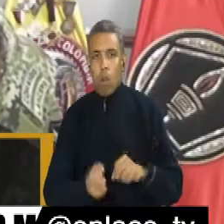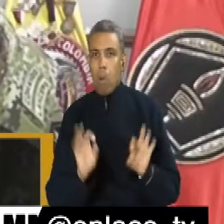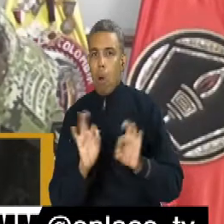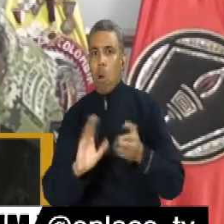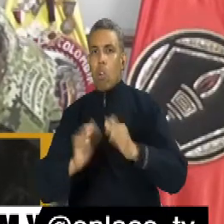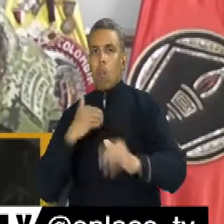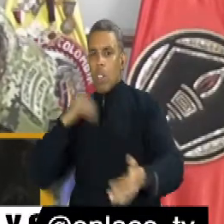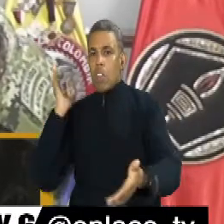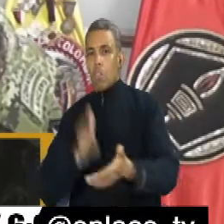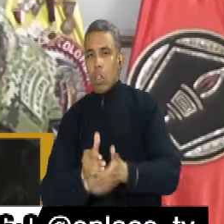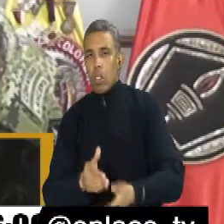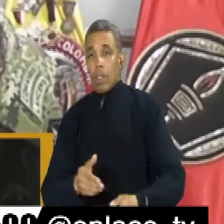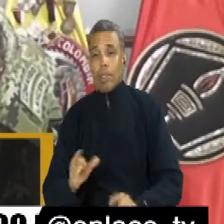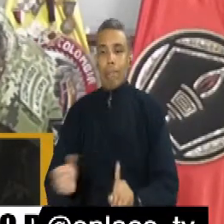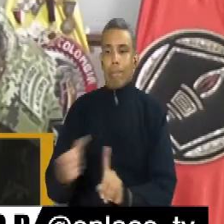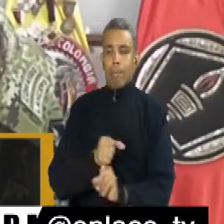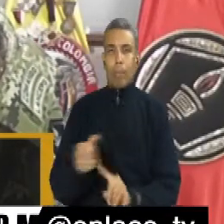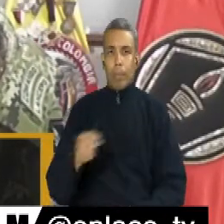de